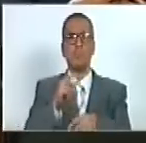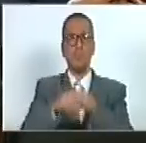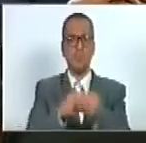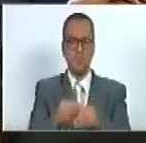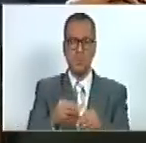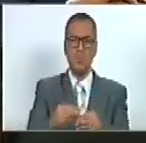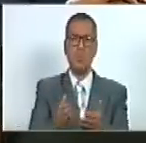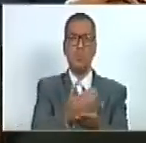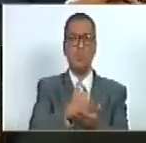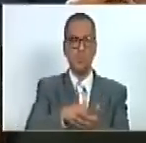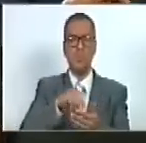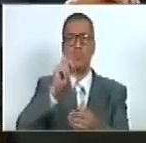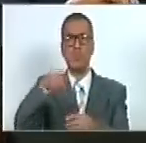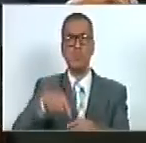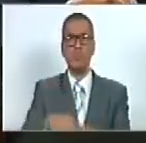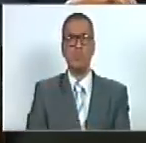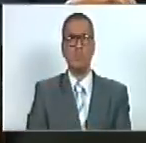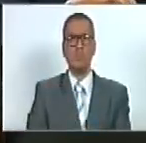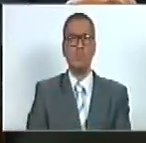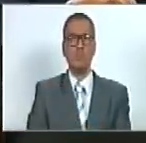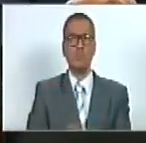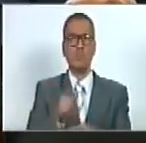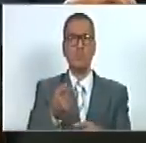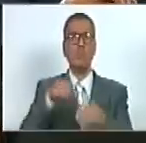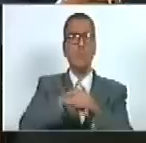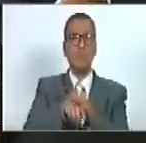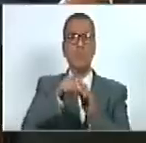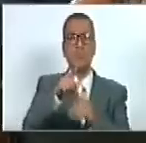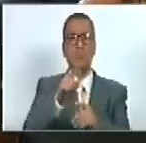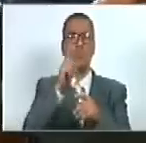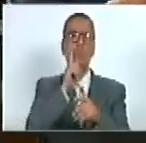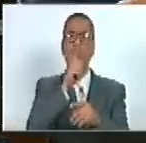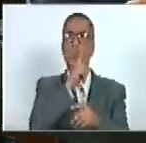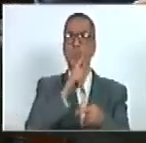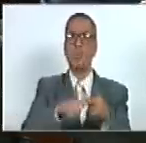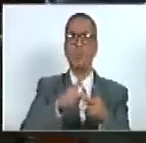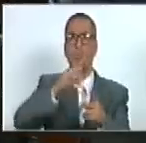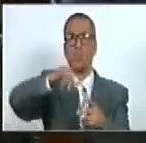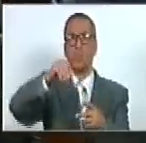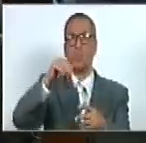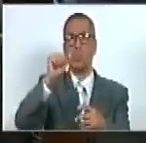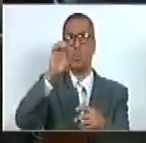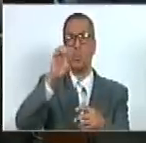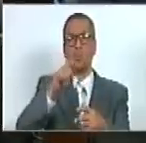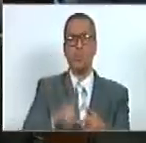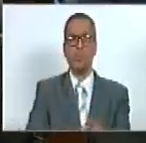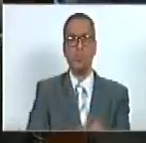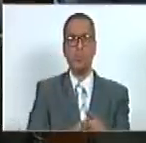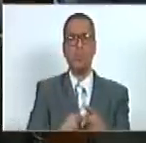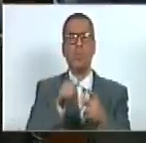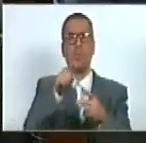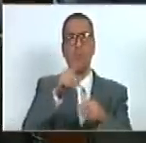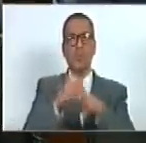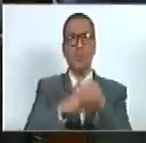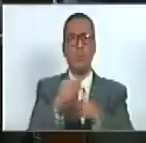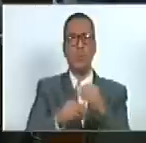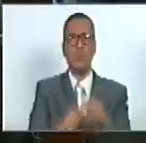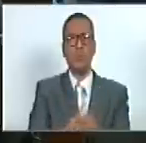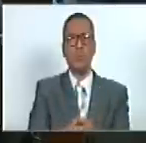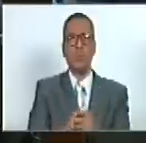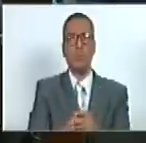expoliación, pero también allí pudimos colocar nombres como el de José Ignacio Hernández, que él fungía